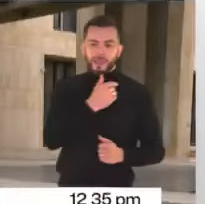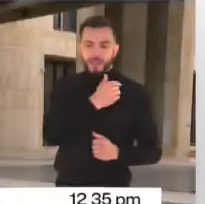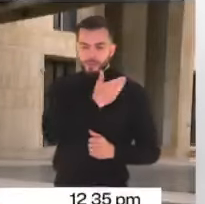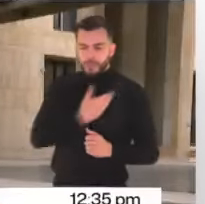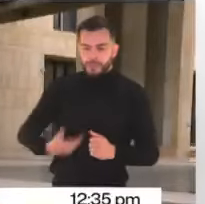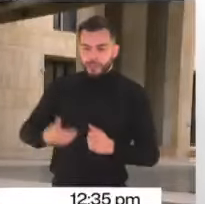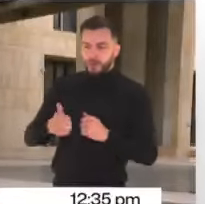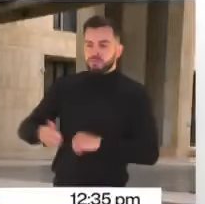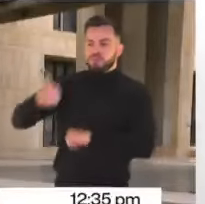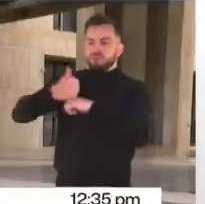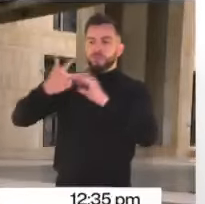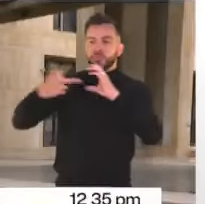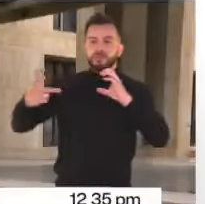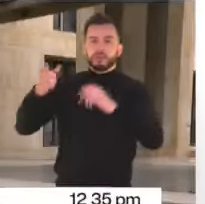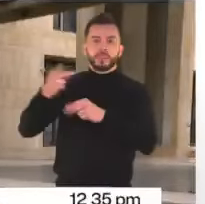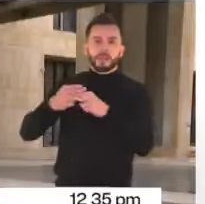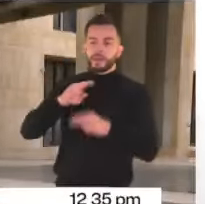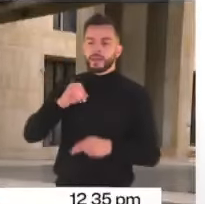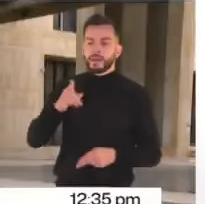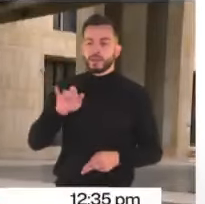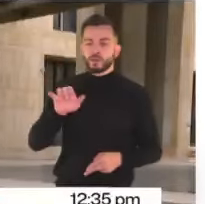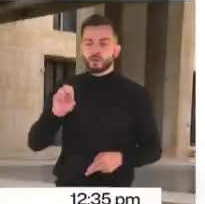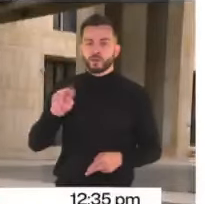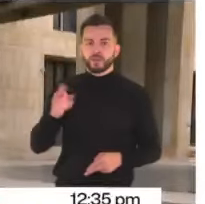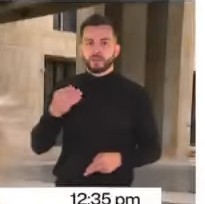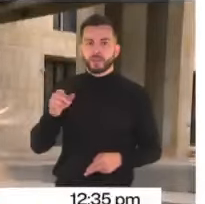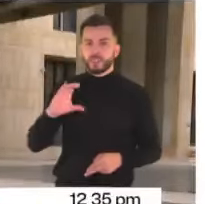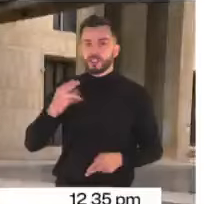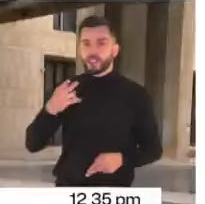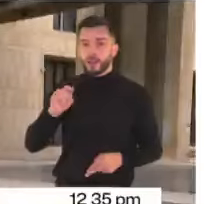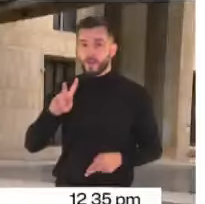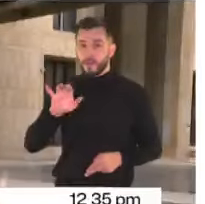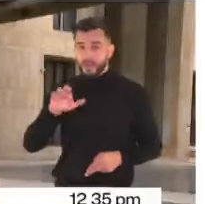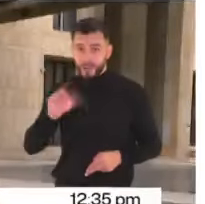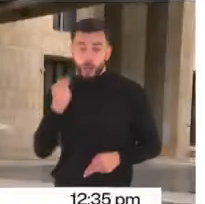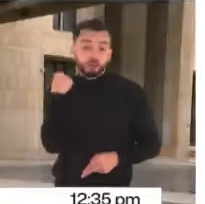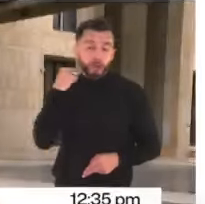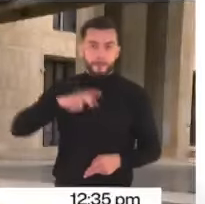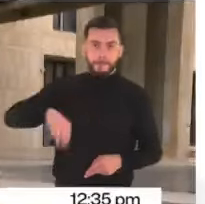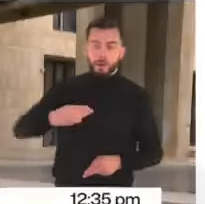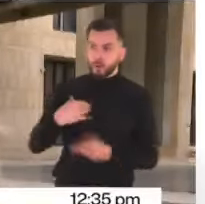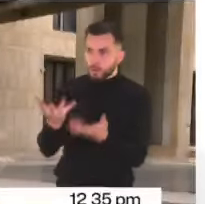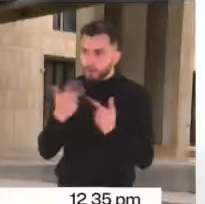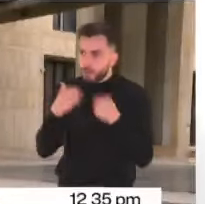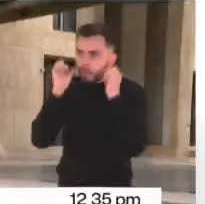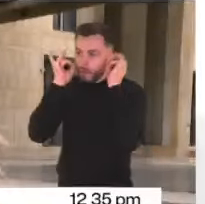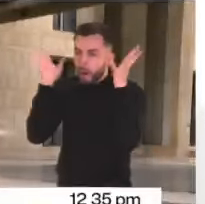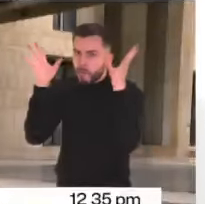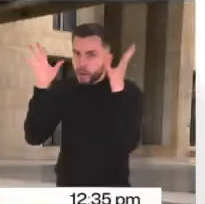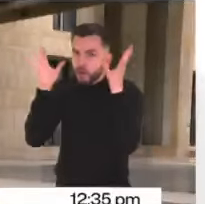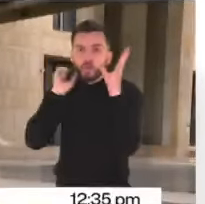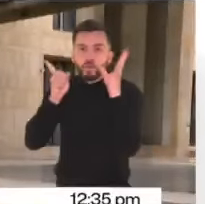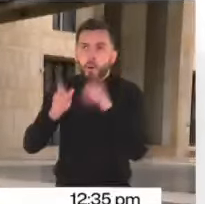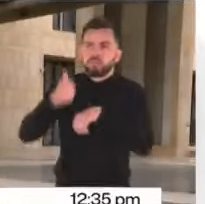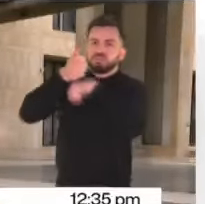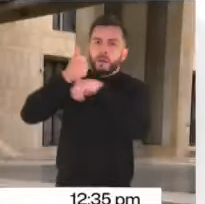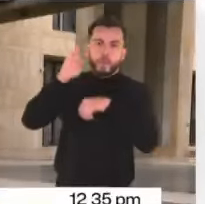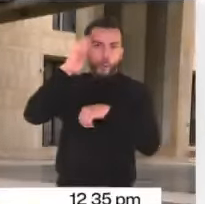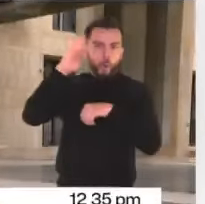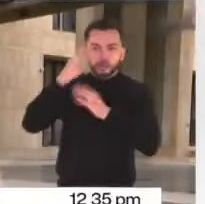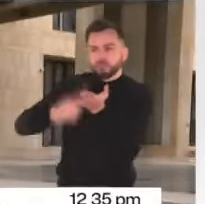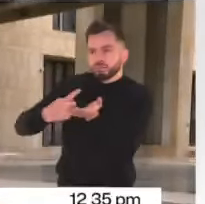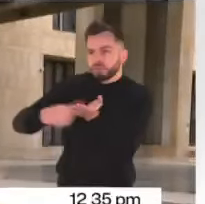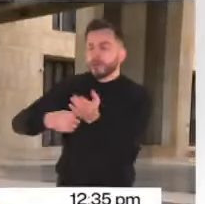de Justicia, Gerson Chaverra, reveló que el pasado miércoles se enteró de estos graves hechos. En reunión con altos mandos de la policía